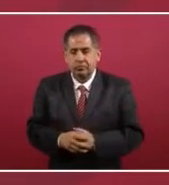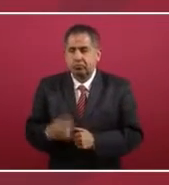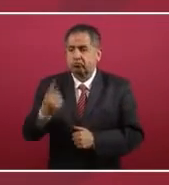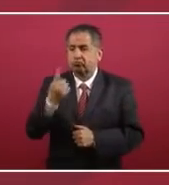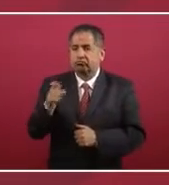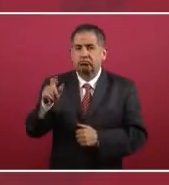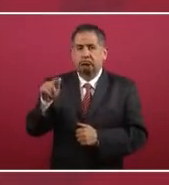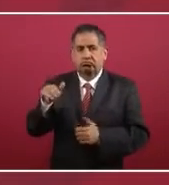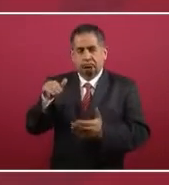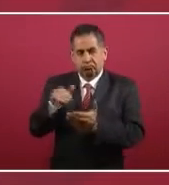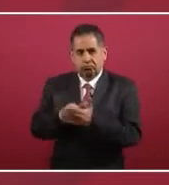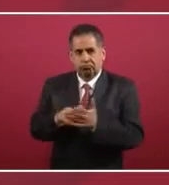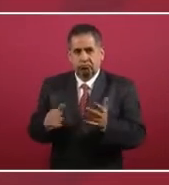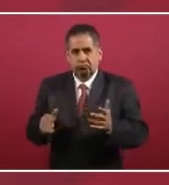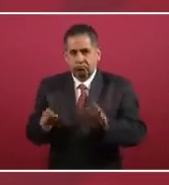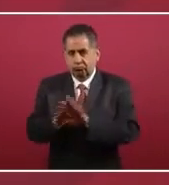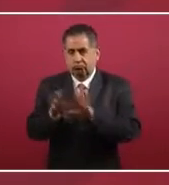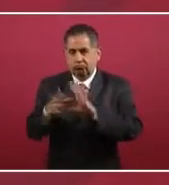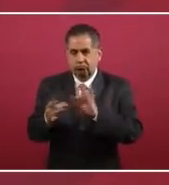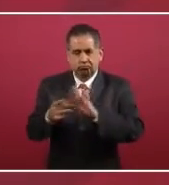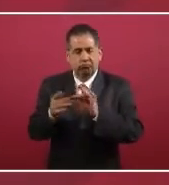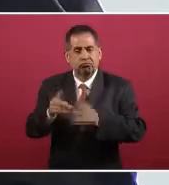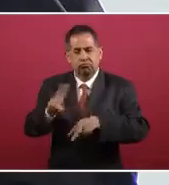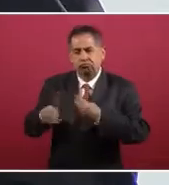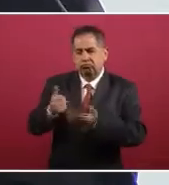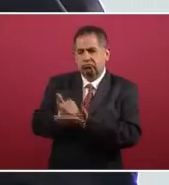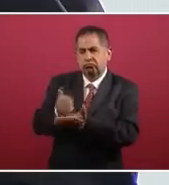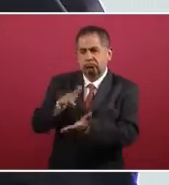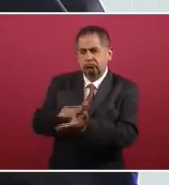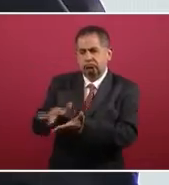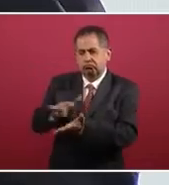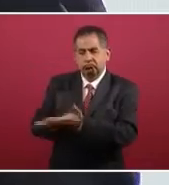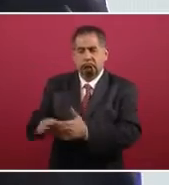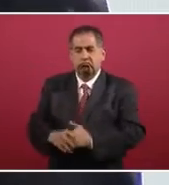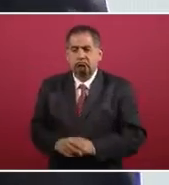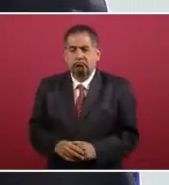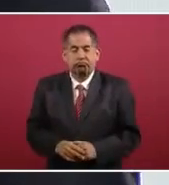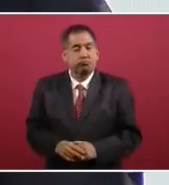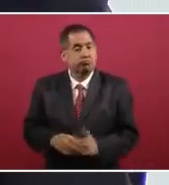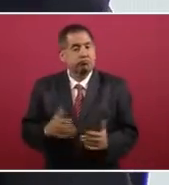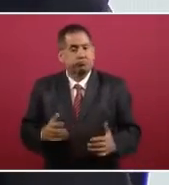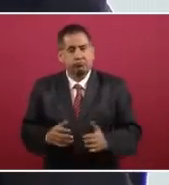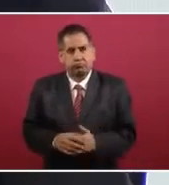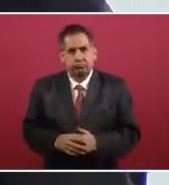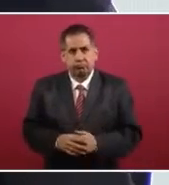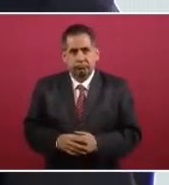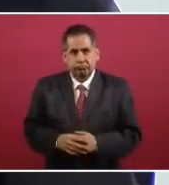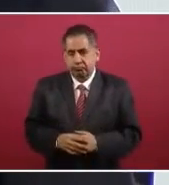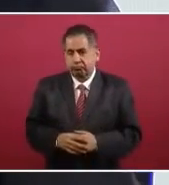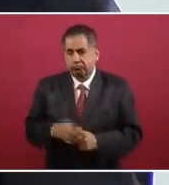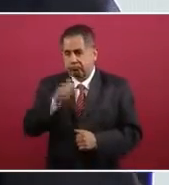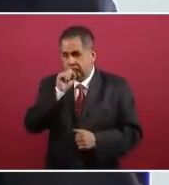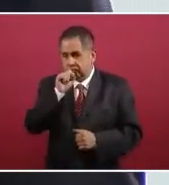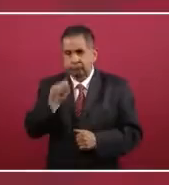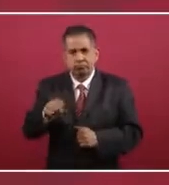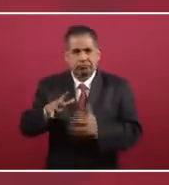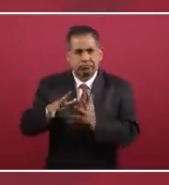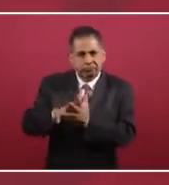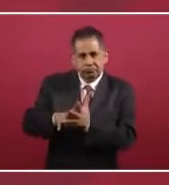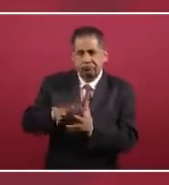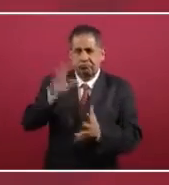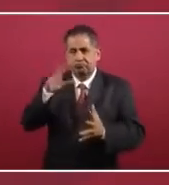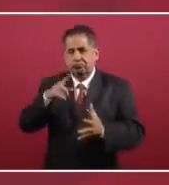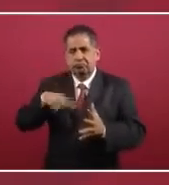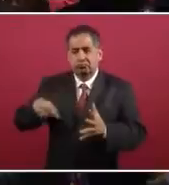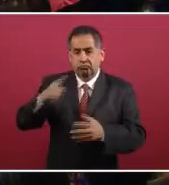mil que van a recibir esos apoyos. Y la inmensa mayoría, ahí sí,